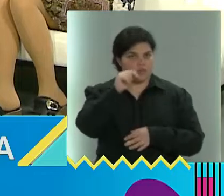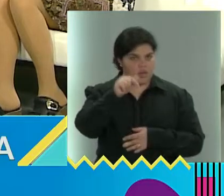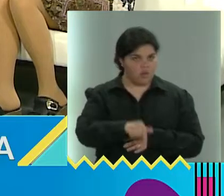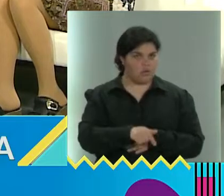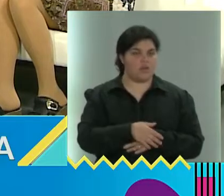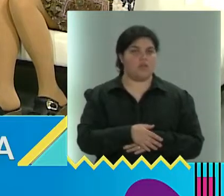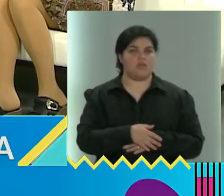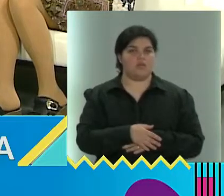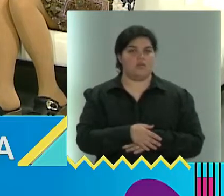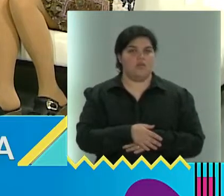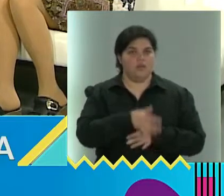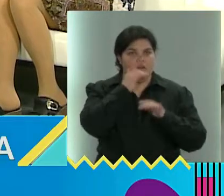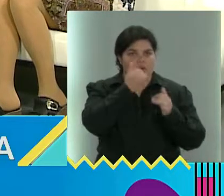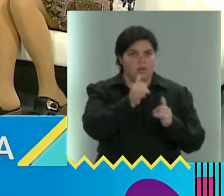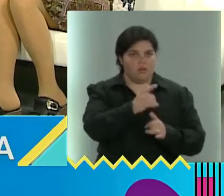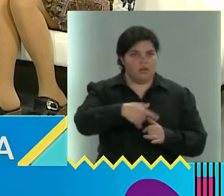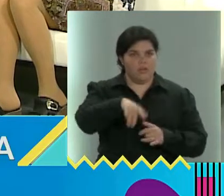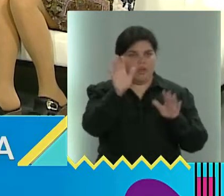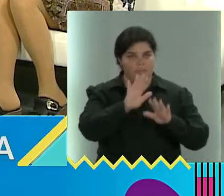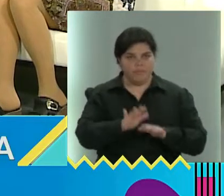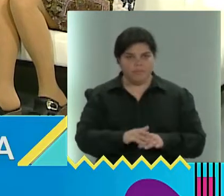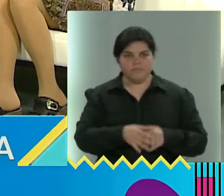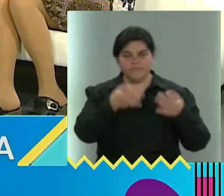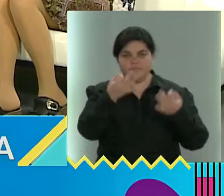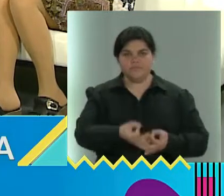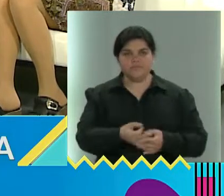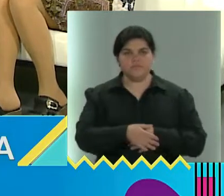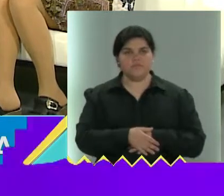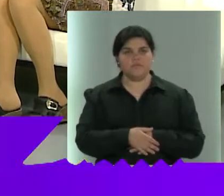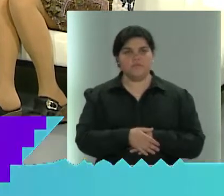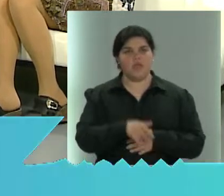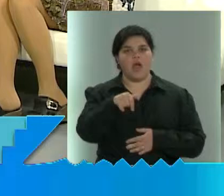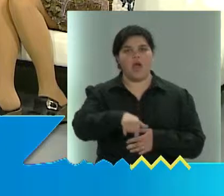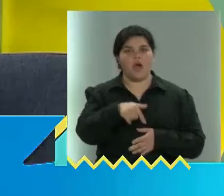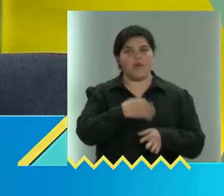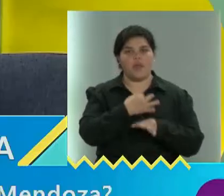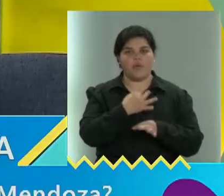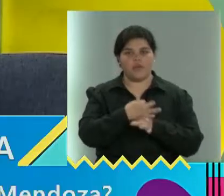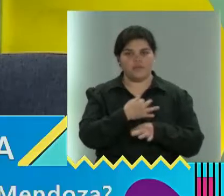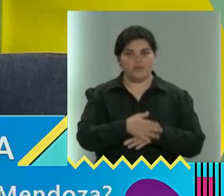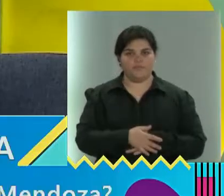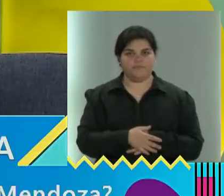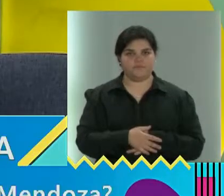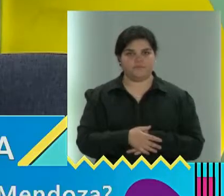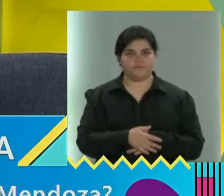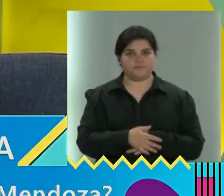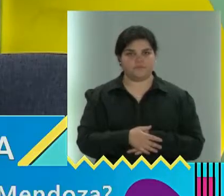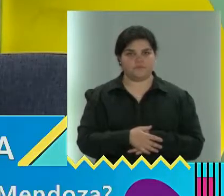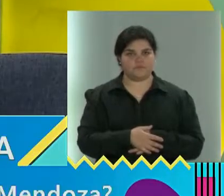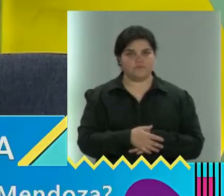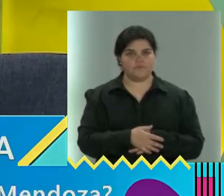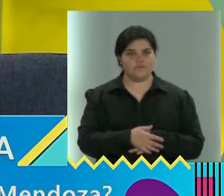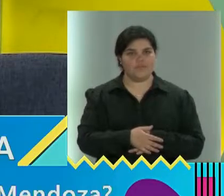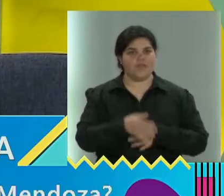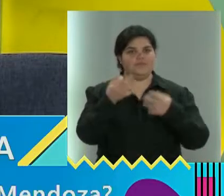jóvenes para estos nuevos empleos? Y la educación que tenemos hoy no está